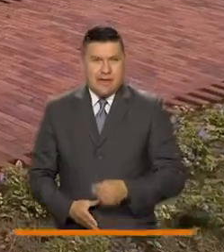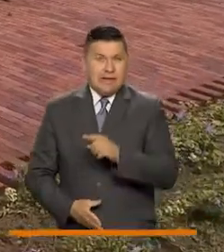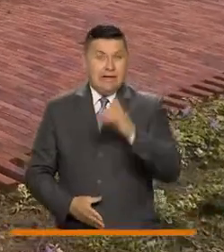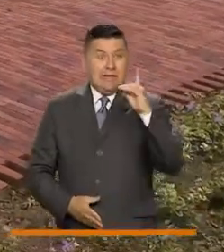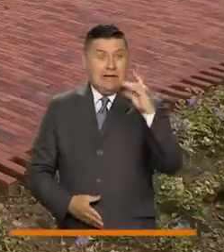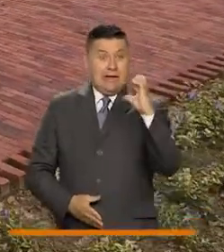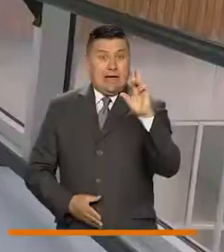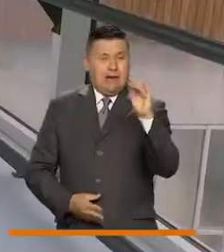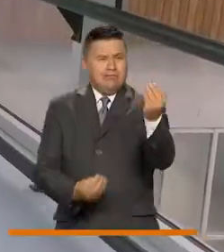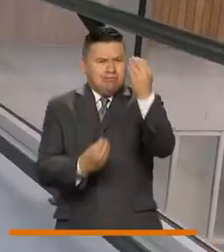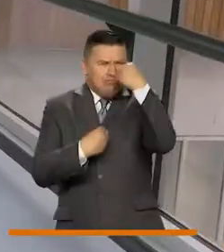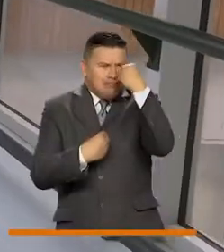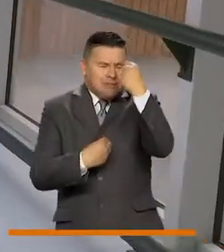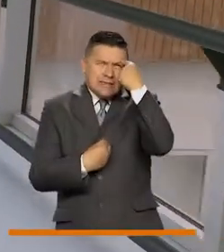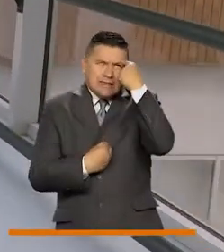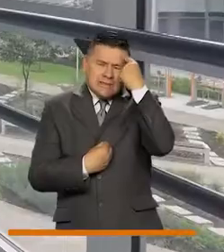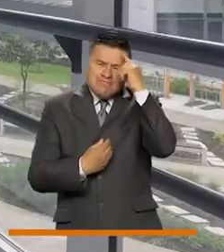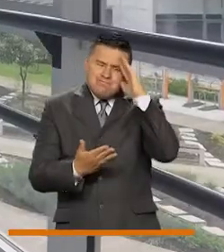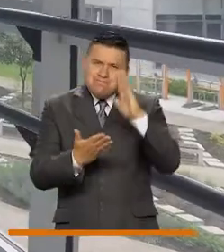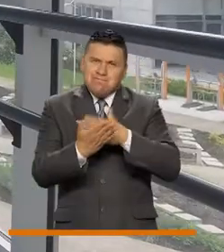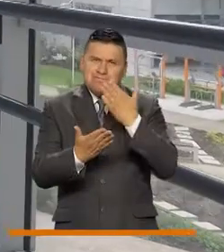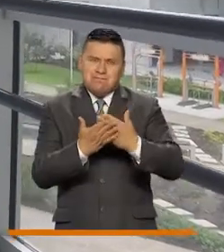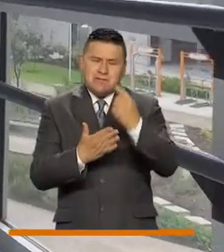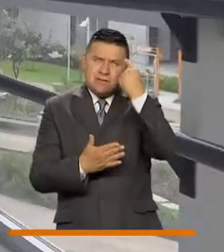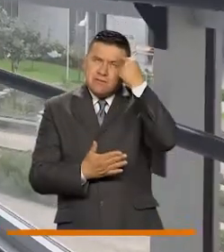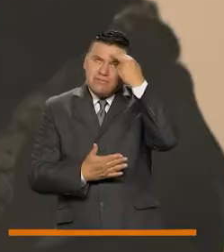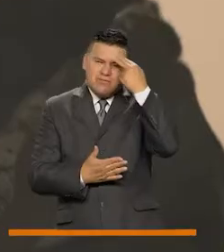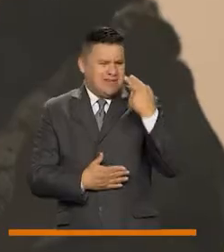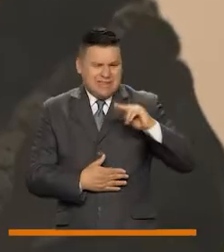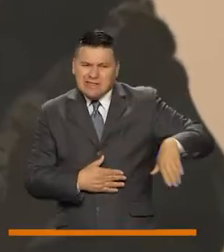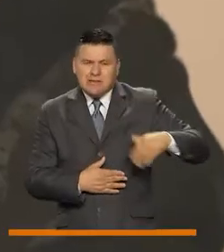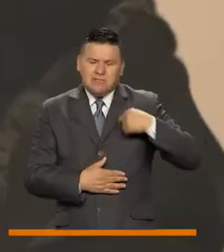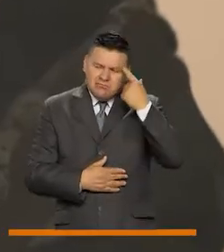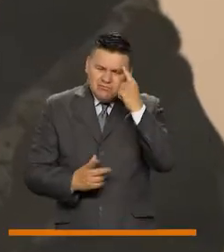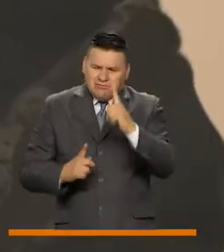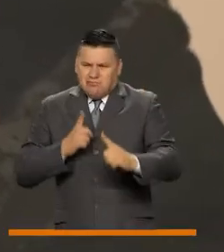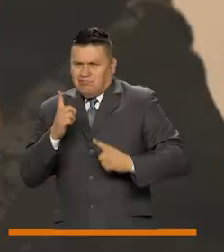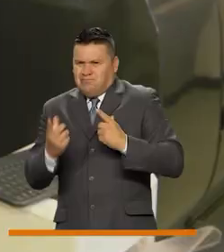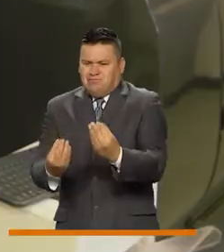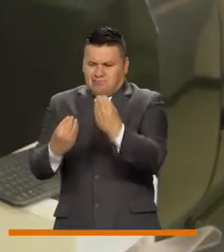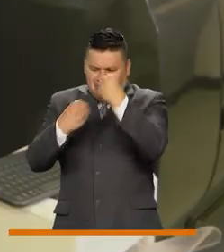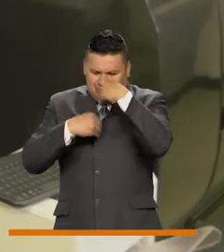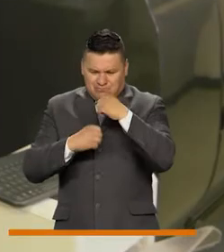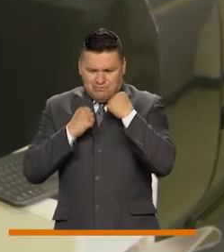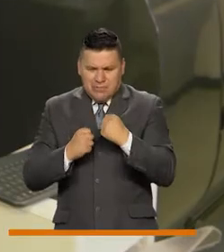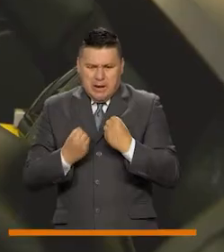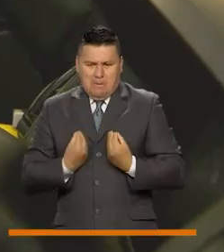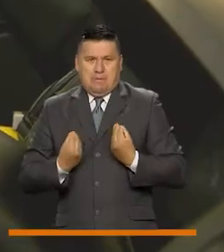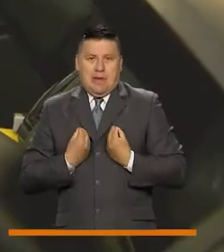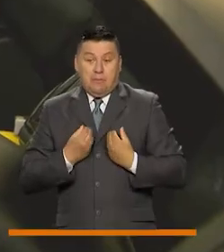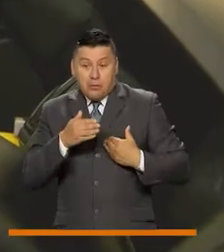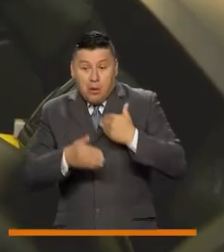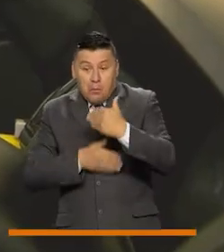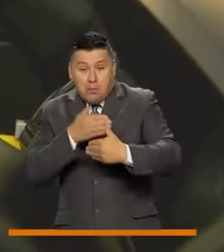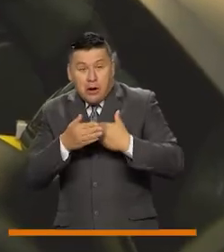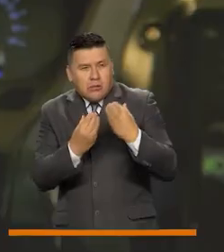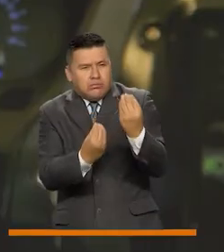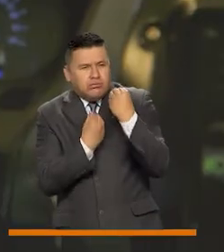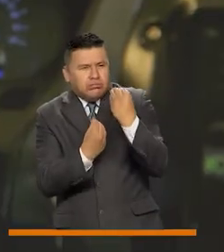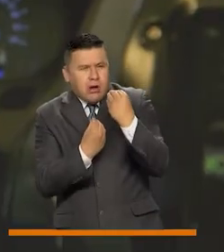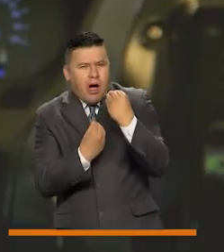El CRI me cambió todo, la mentalidad, el chip, me inyectó además esas ganas de vivir a plenitud. Tras mi proceso en el